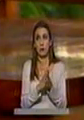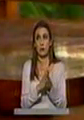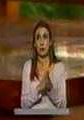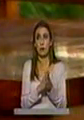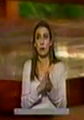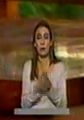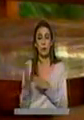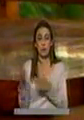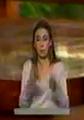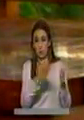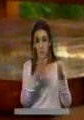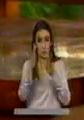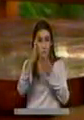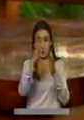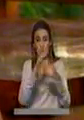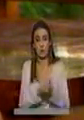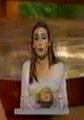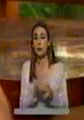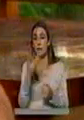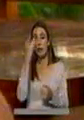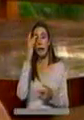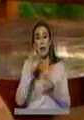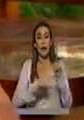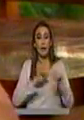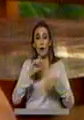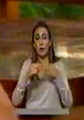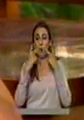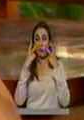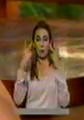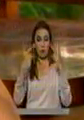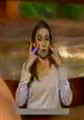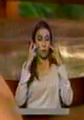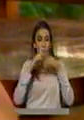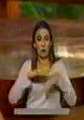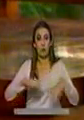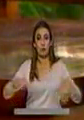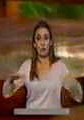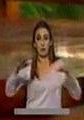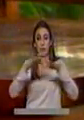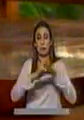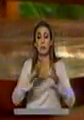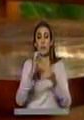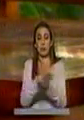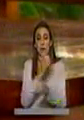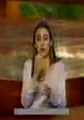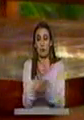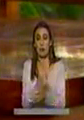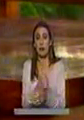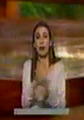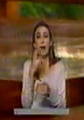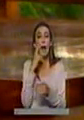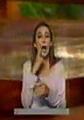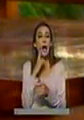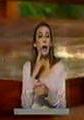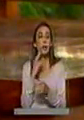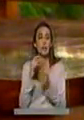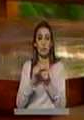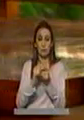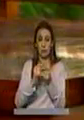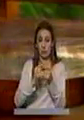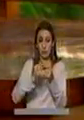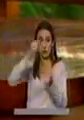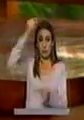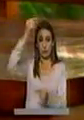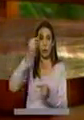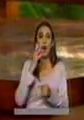una ruta que se llama la ruta de los sentidos, porque todo es vivencial y sensorial. Entonces tenemos los sembríos de café, de caña de azúcar y una